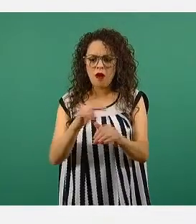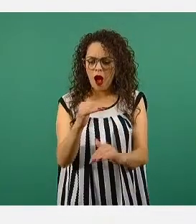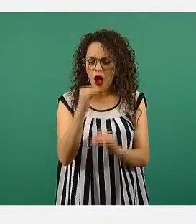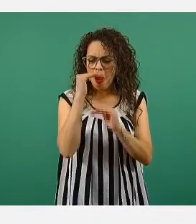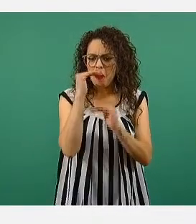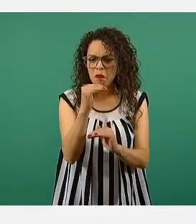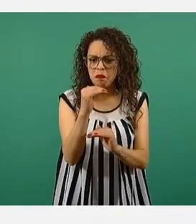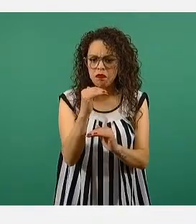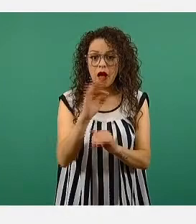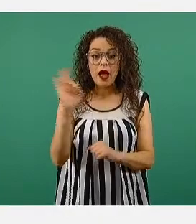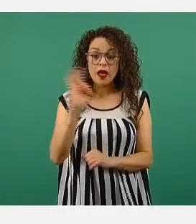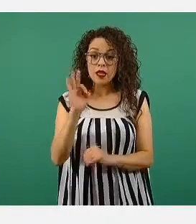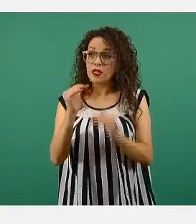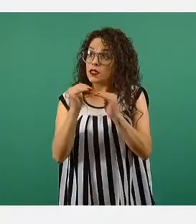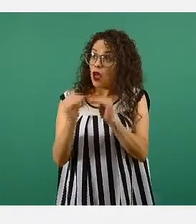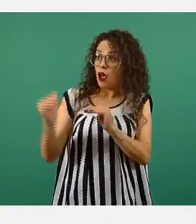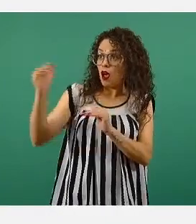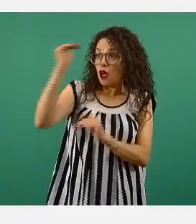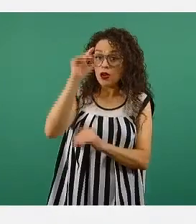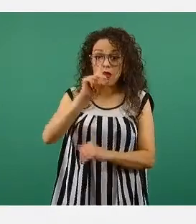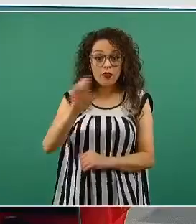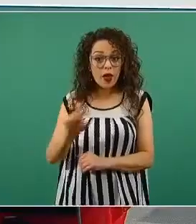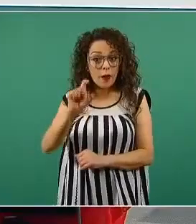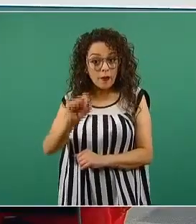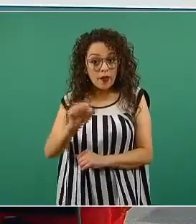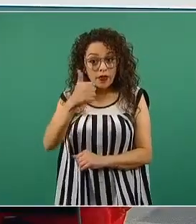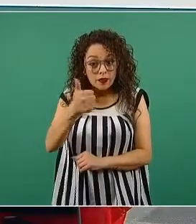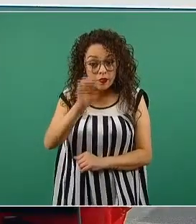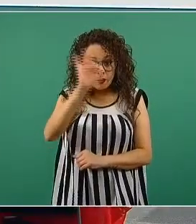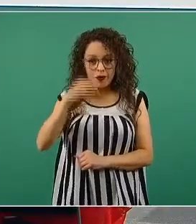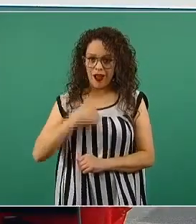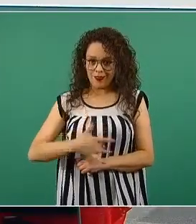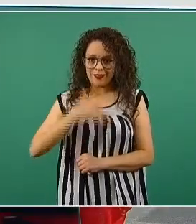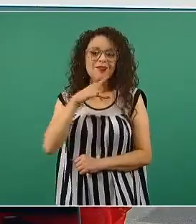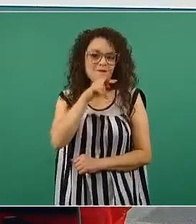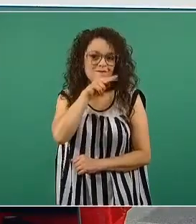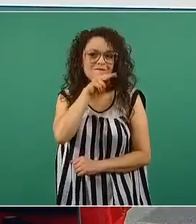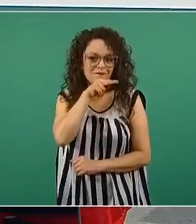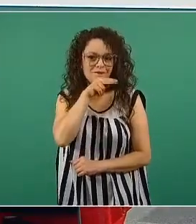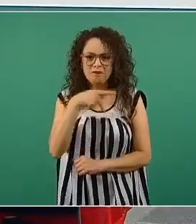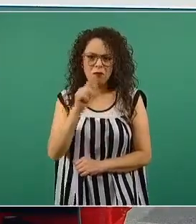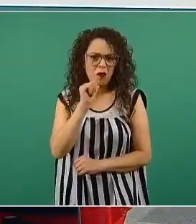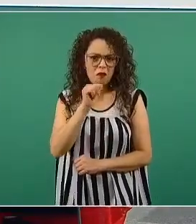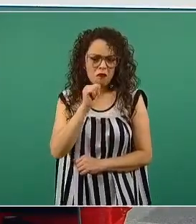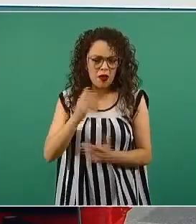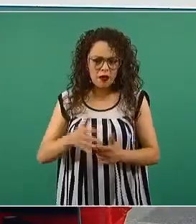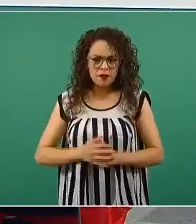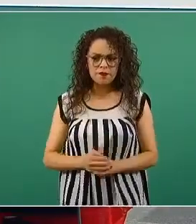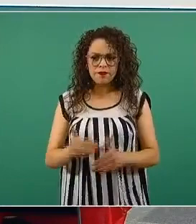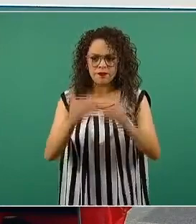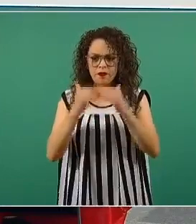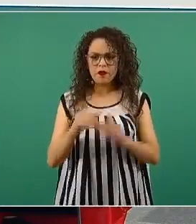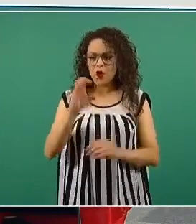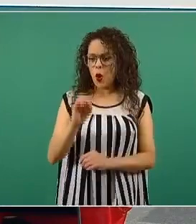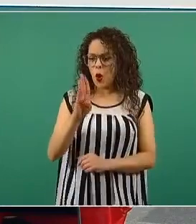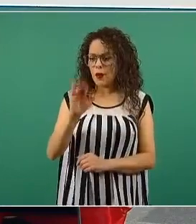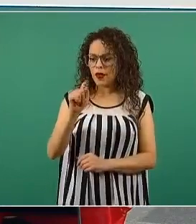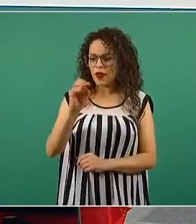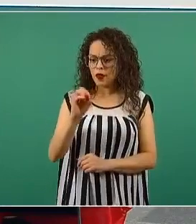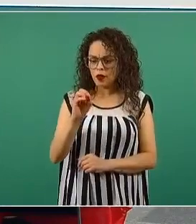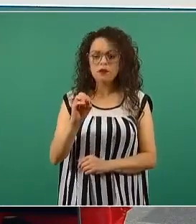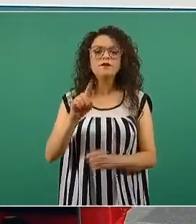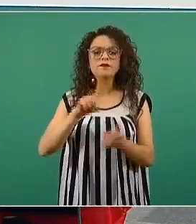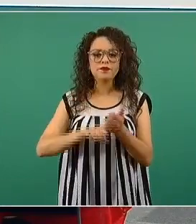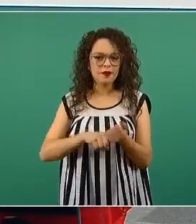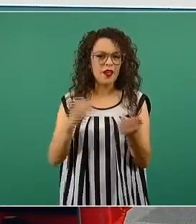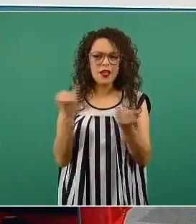Si estuviera arriba del 26%, ya me preocuparía. Óbito, que es como el aborto, pero en el mayor de 20